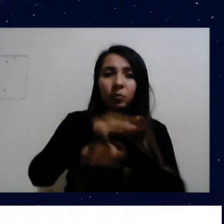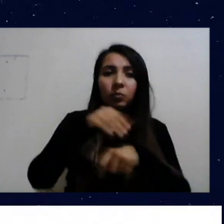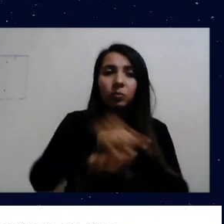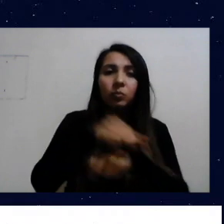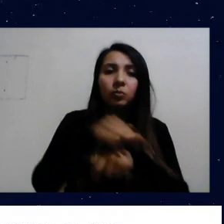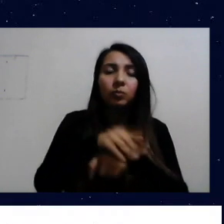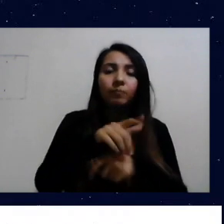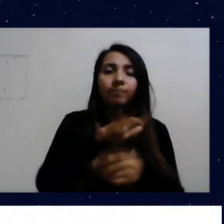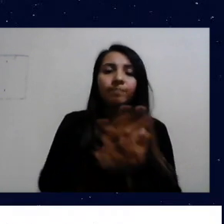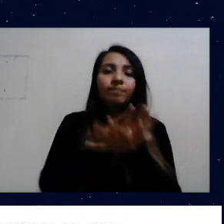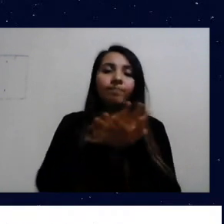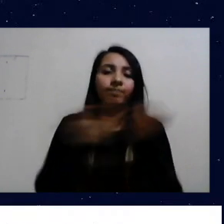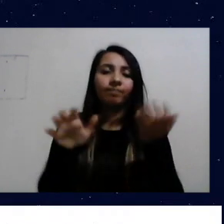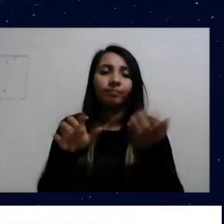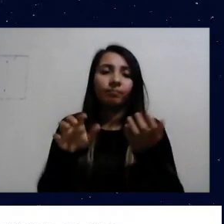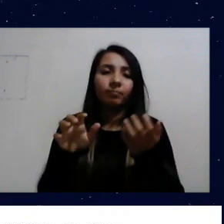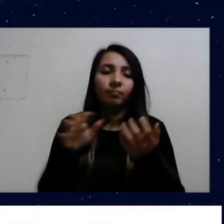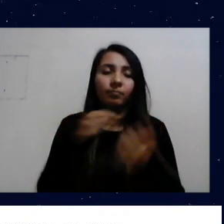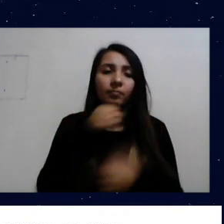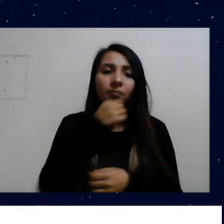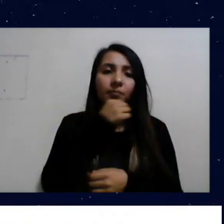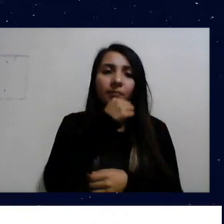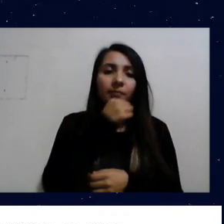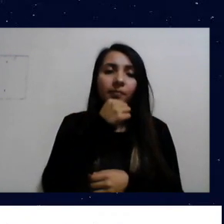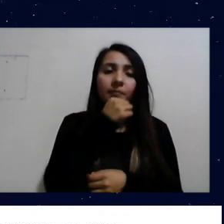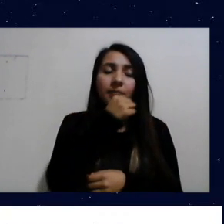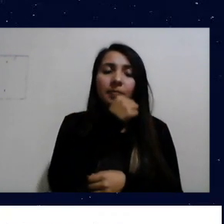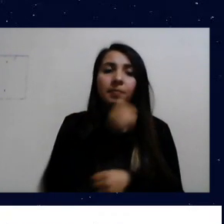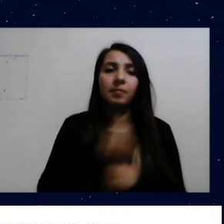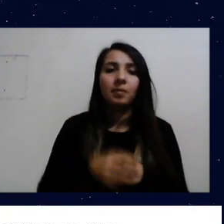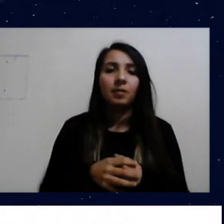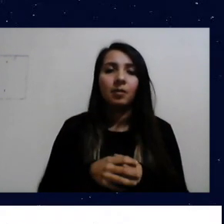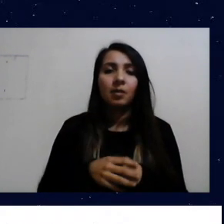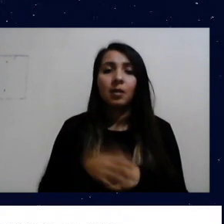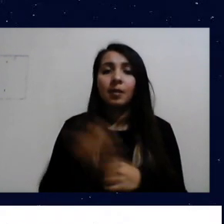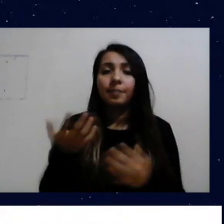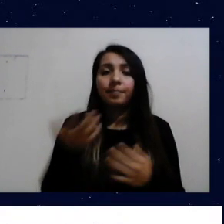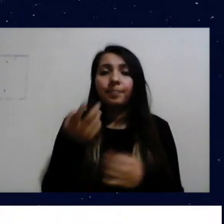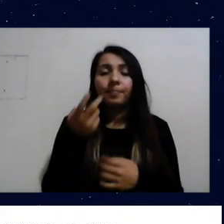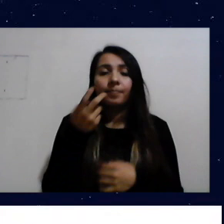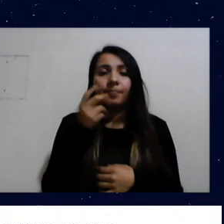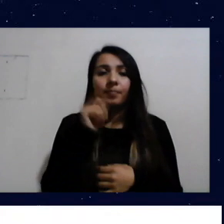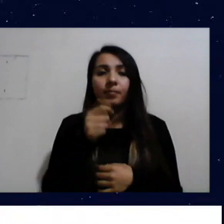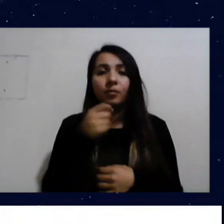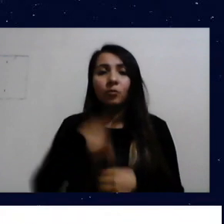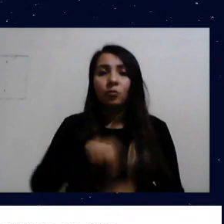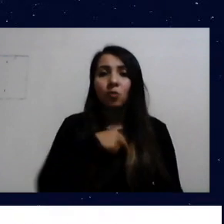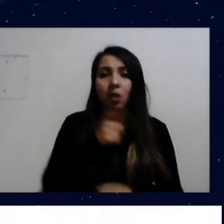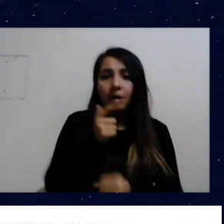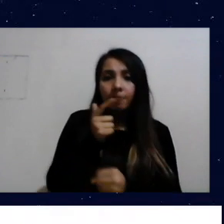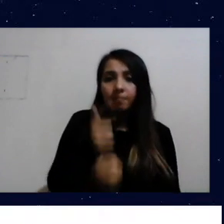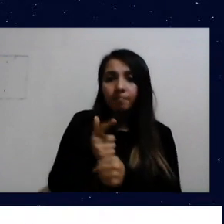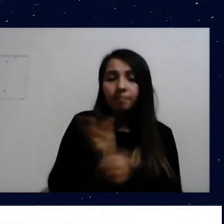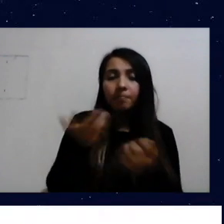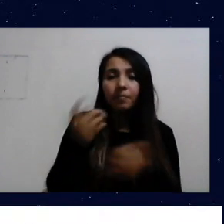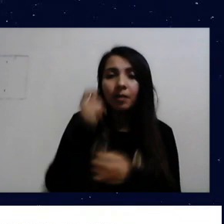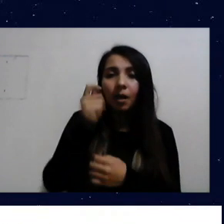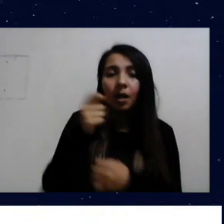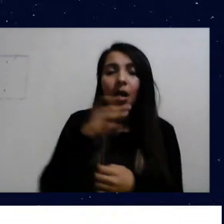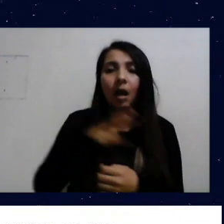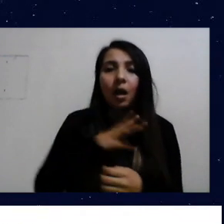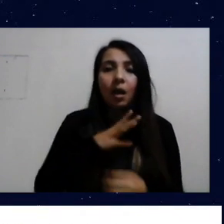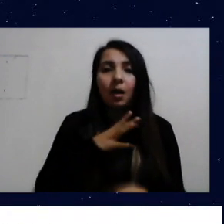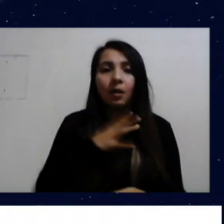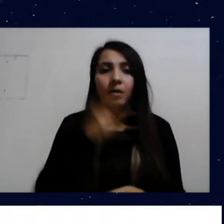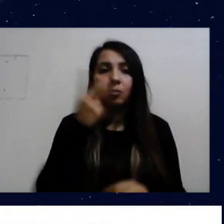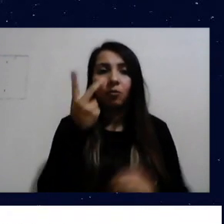que básicamente nos damos cuenta es que hay dos maneras de evolucionar químicamente una superficie. La manera en la